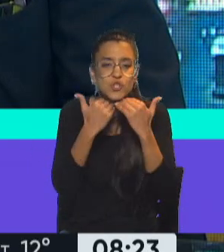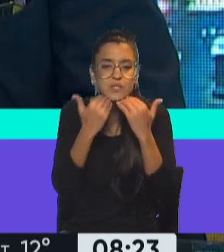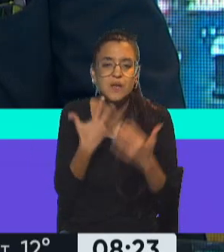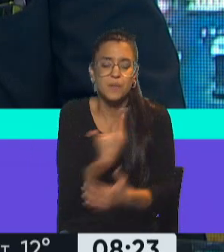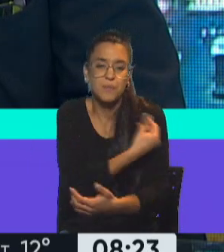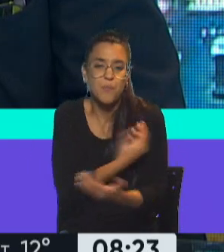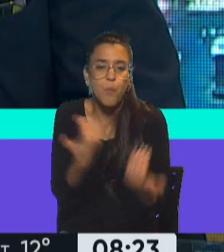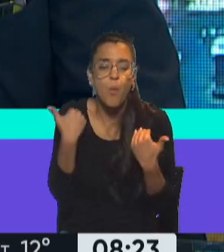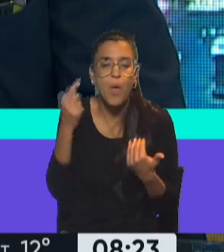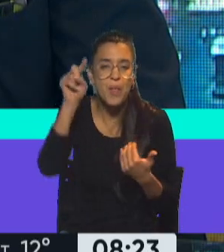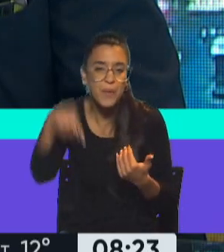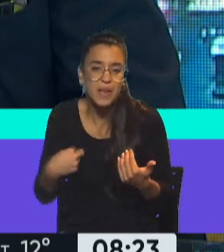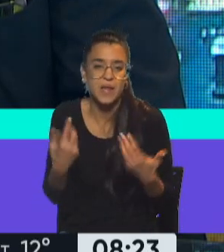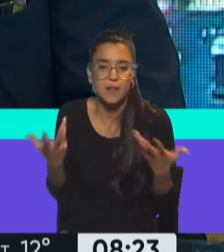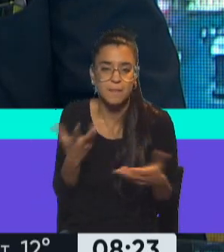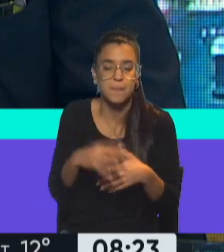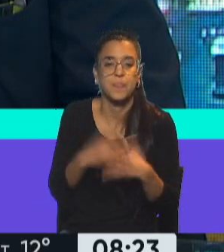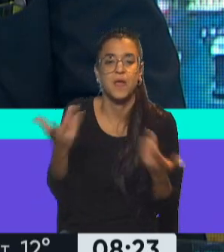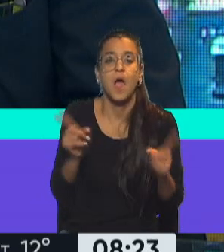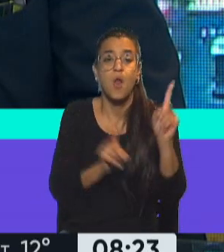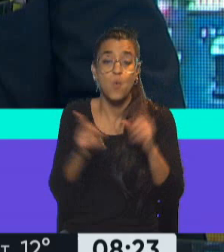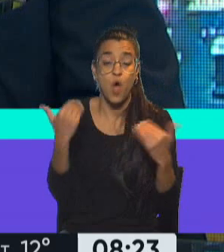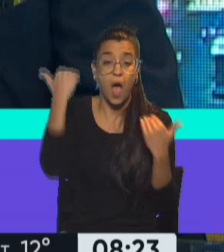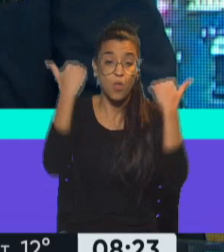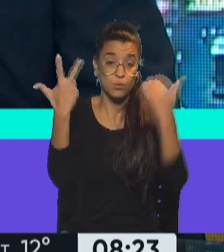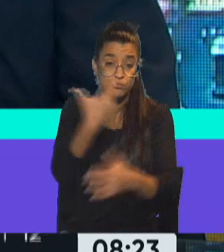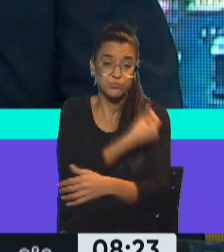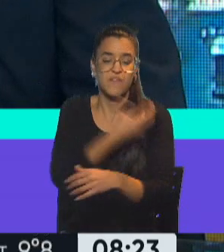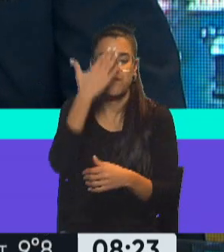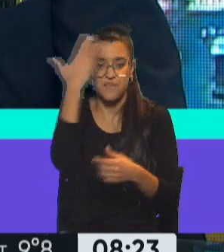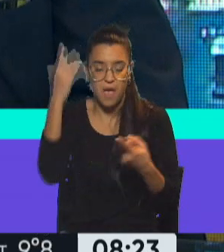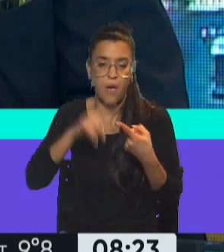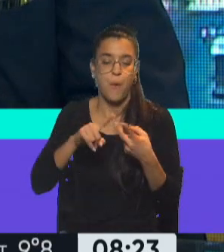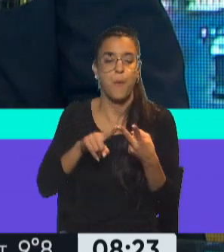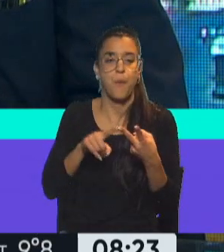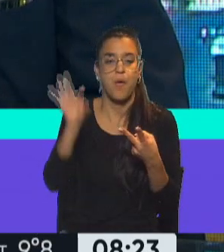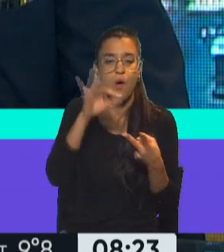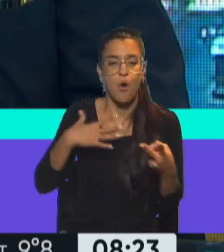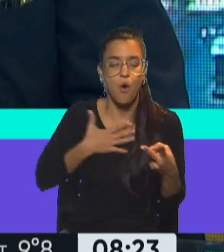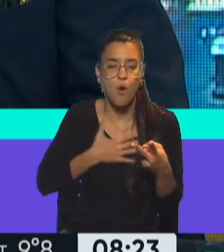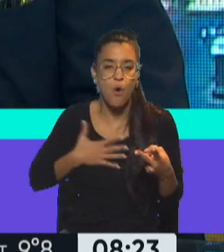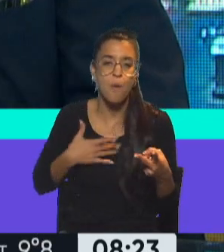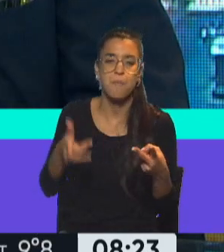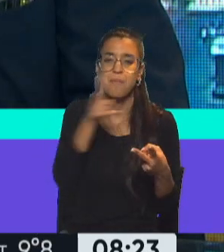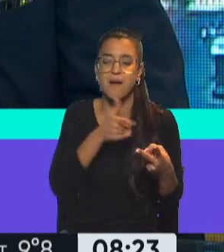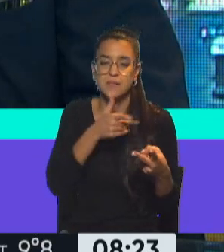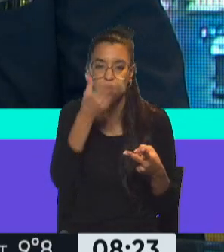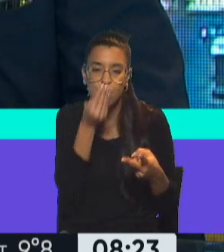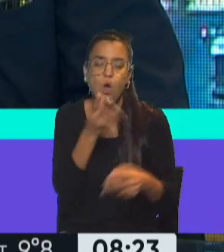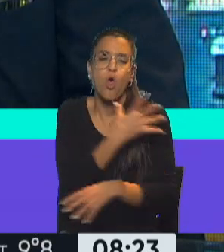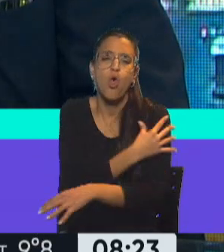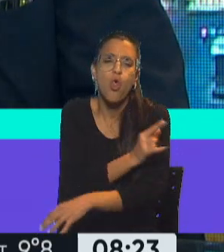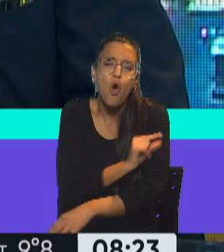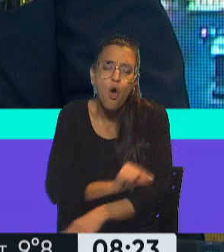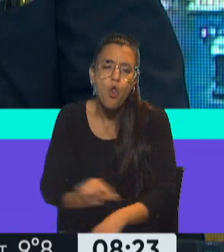efecto adverso les puede provocar. Es decir, en algunos adultos la vacuna ha provocado fiebre, estado muy parecido al de la gripe, dolor